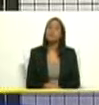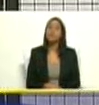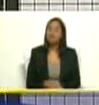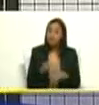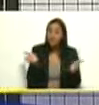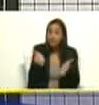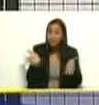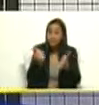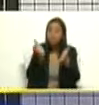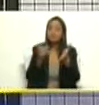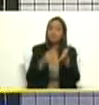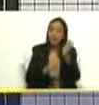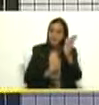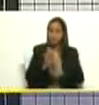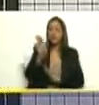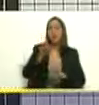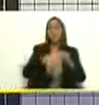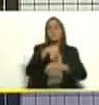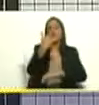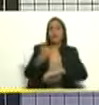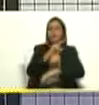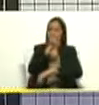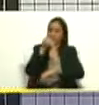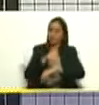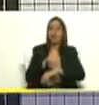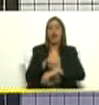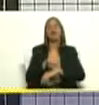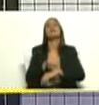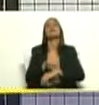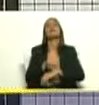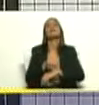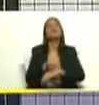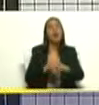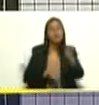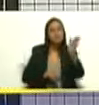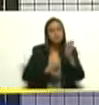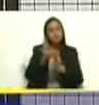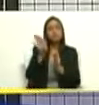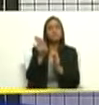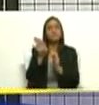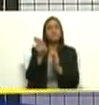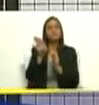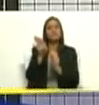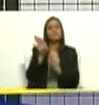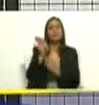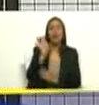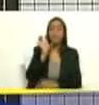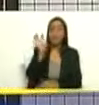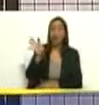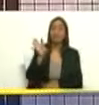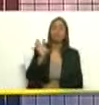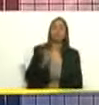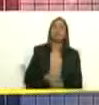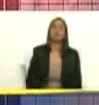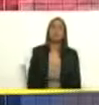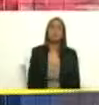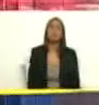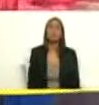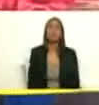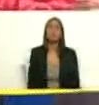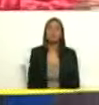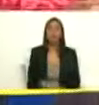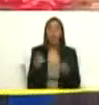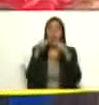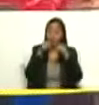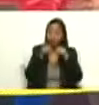nacional Simón Bolívar que empuje el plan de la patria y que est en sintonía con las